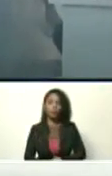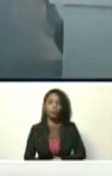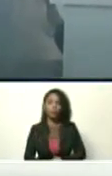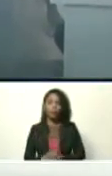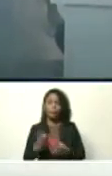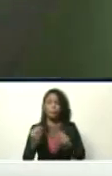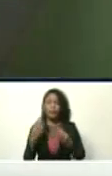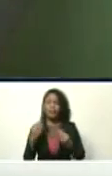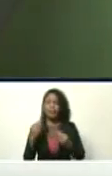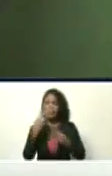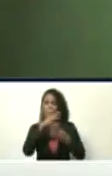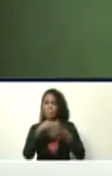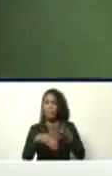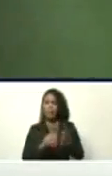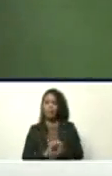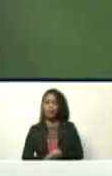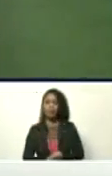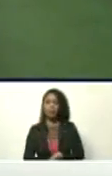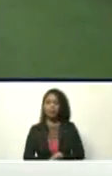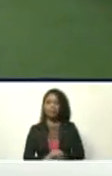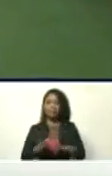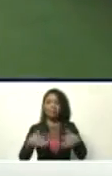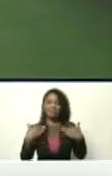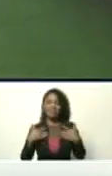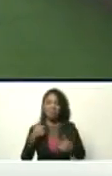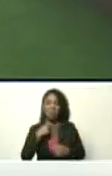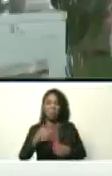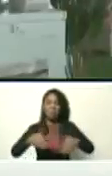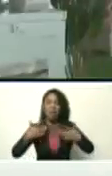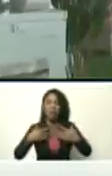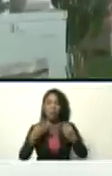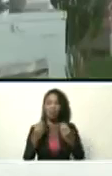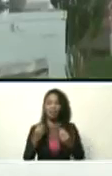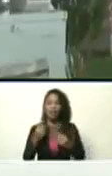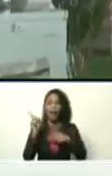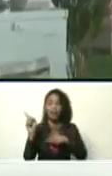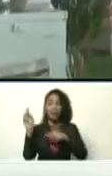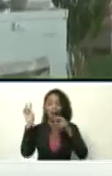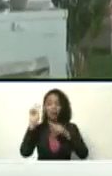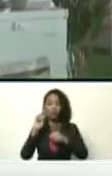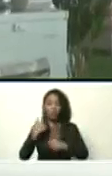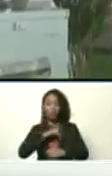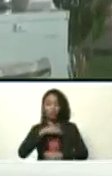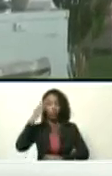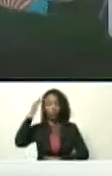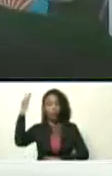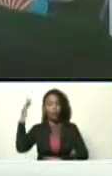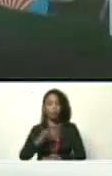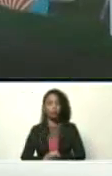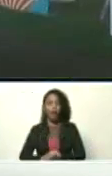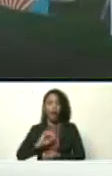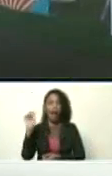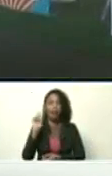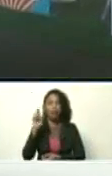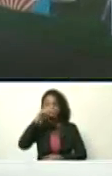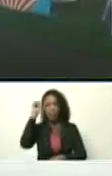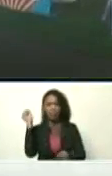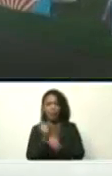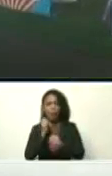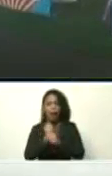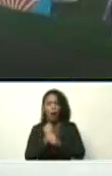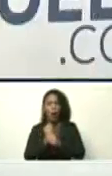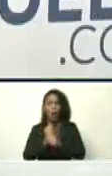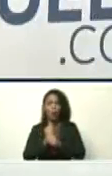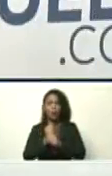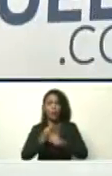Bastantes productos, ¿vale? No se alegra mucho, yo me alegro mucho porque esa es la Venezuela que soñamos. La Venezuela del trabajo,